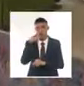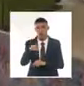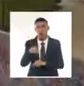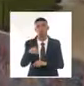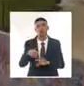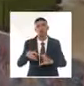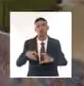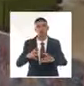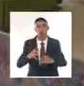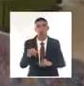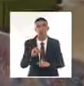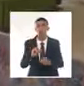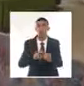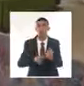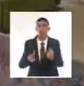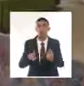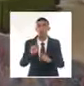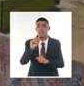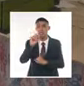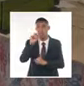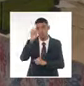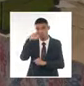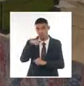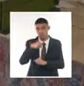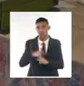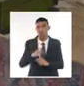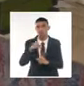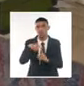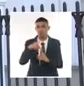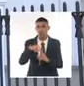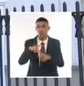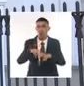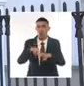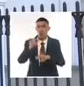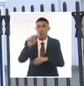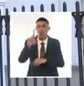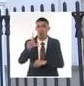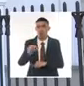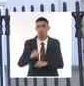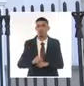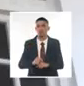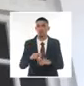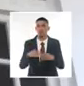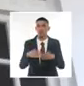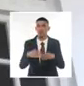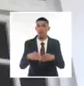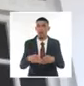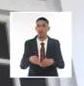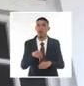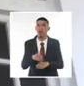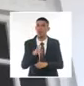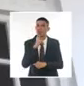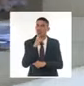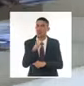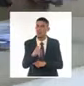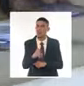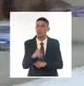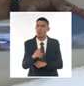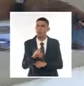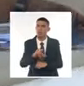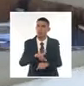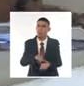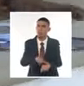las provincias de Ciego de Ávila, Camagüey, Las Tunas, Holguín y Granma, donde es posible que la distribución se extienda más allá del